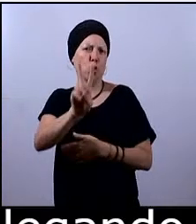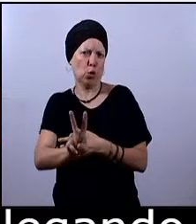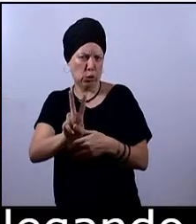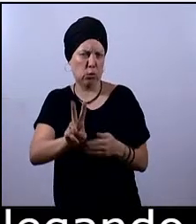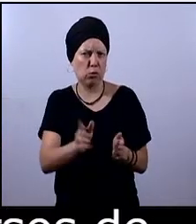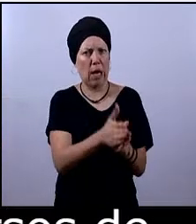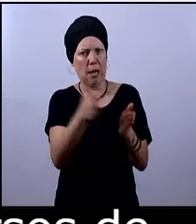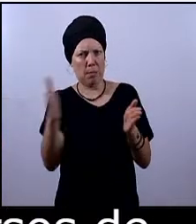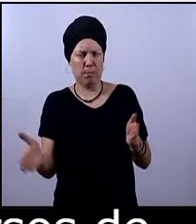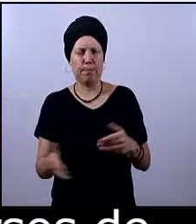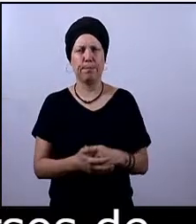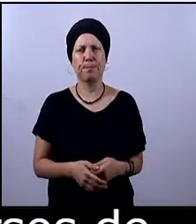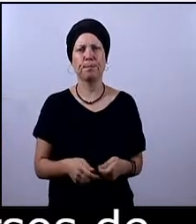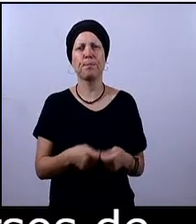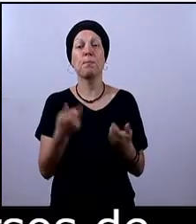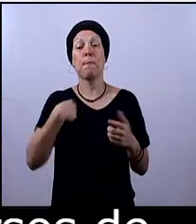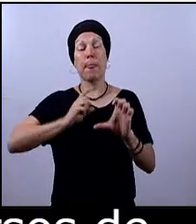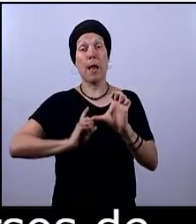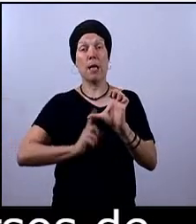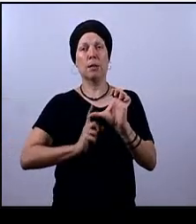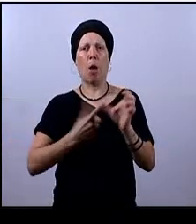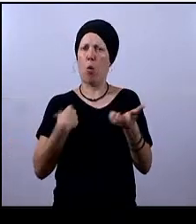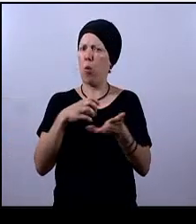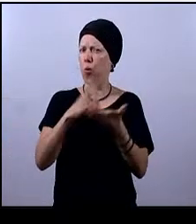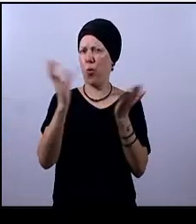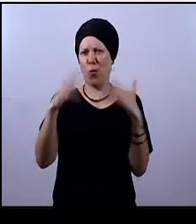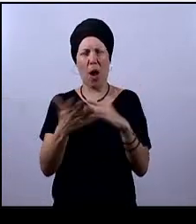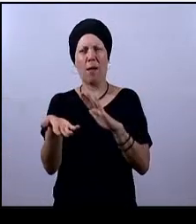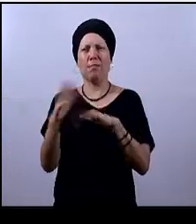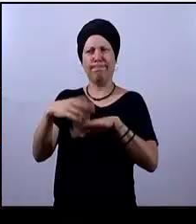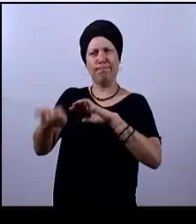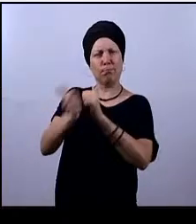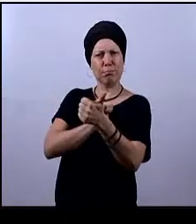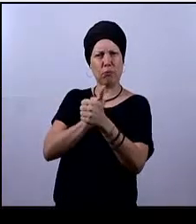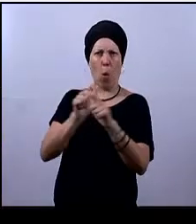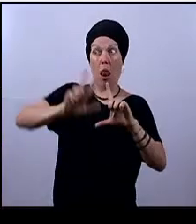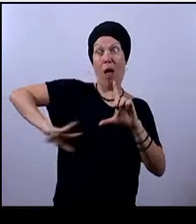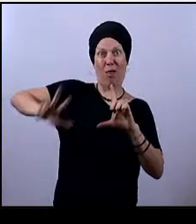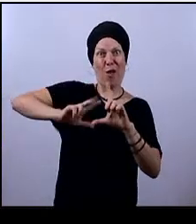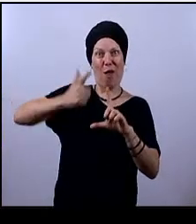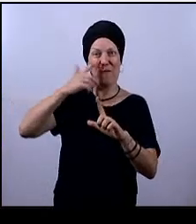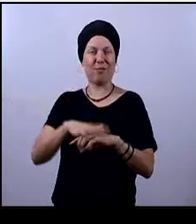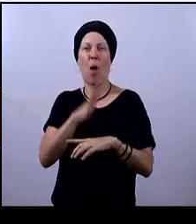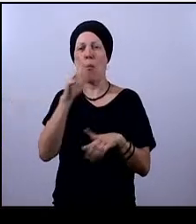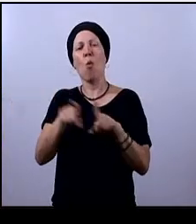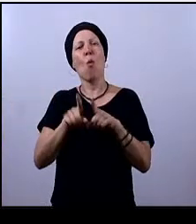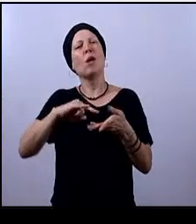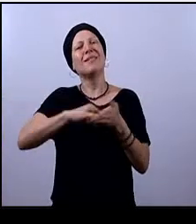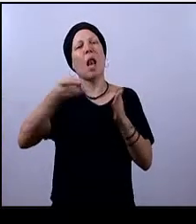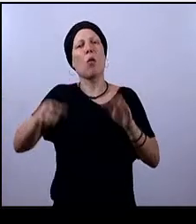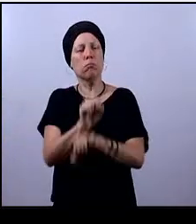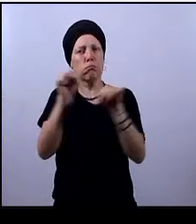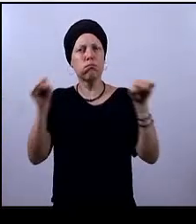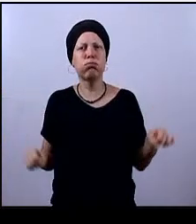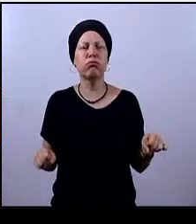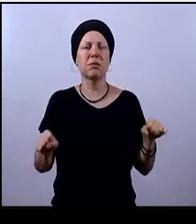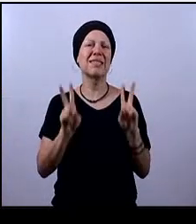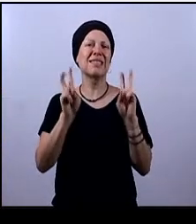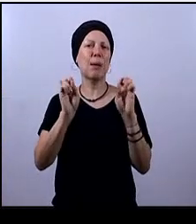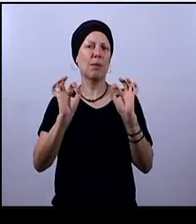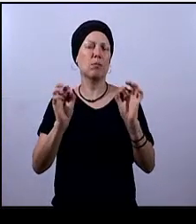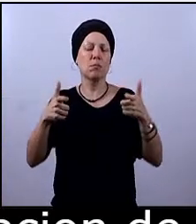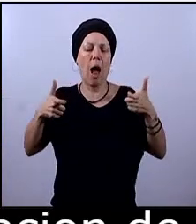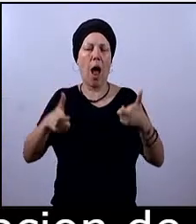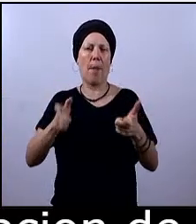secundaria. Extremadura es sin duda un referente nacional en la implantación de nuevas tecnologías en materia